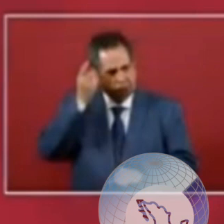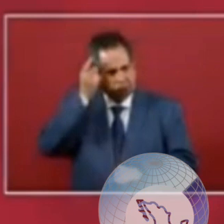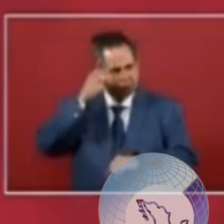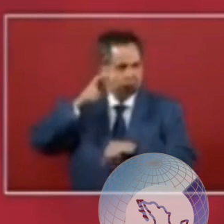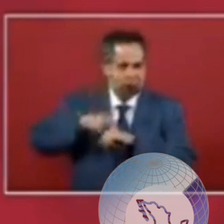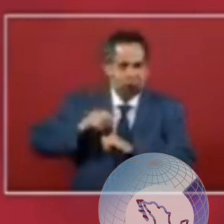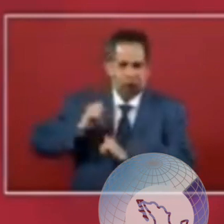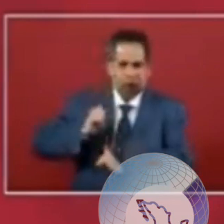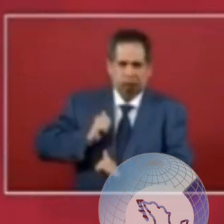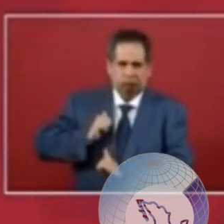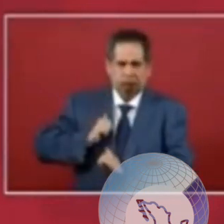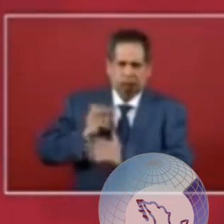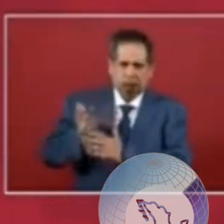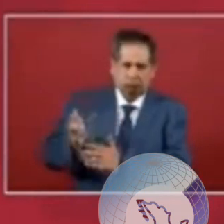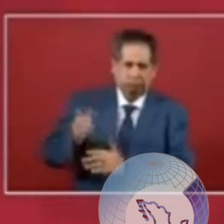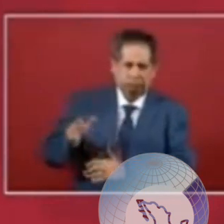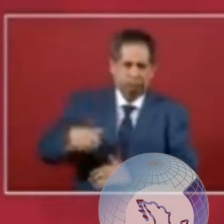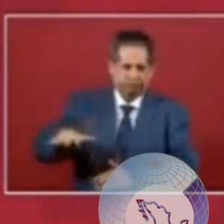toda su actuación,